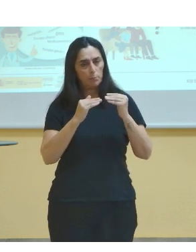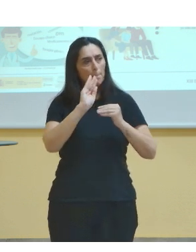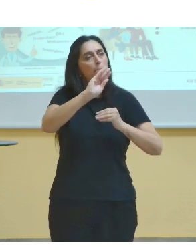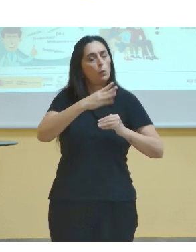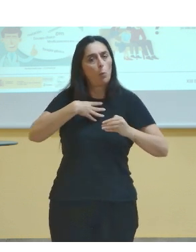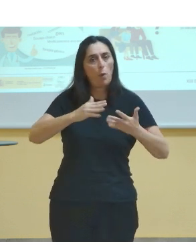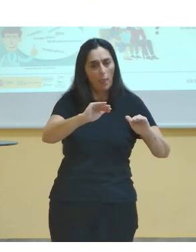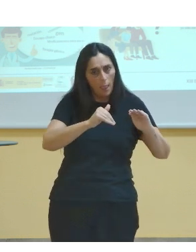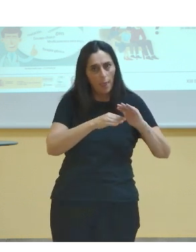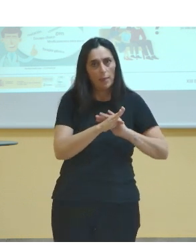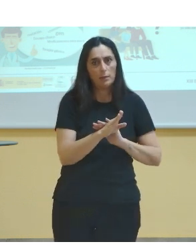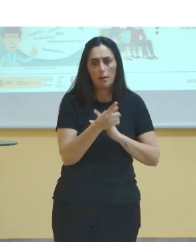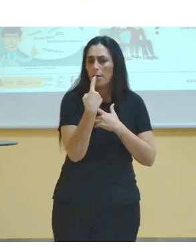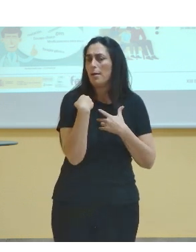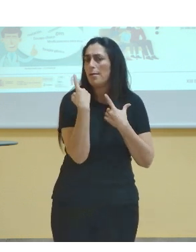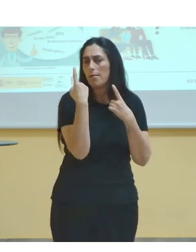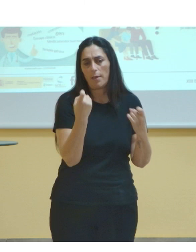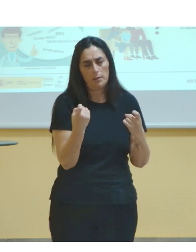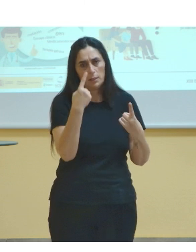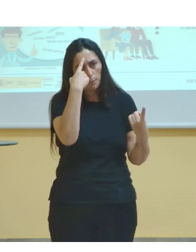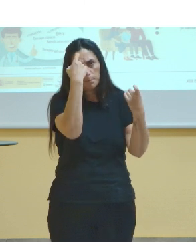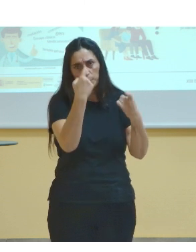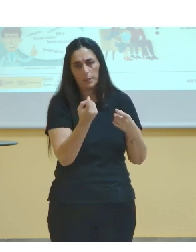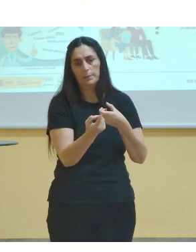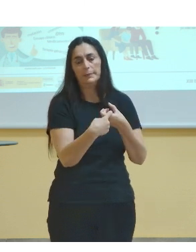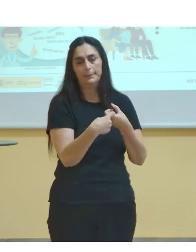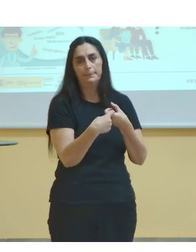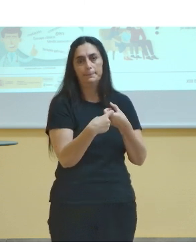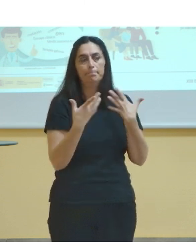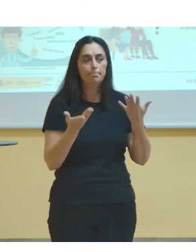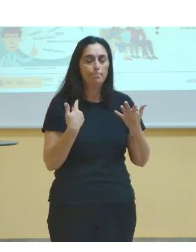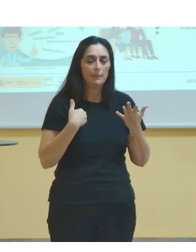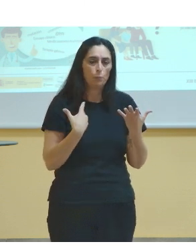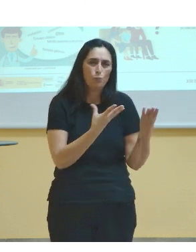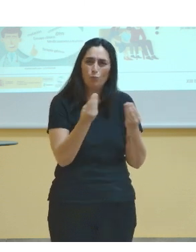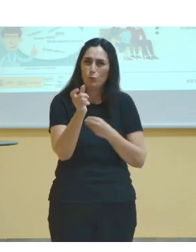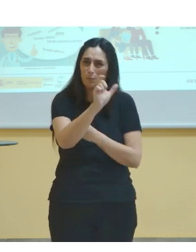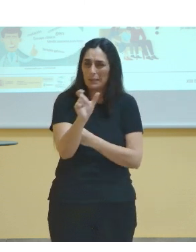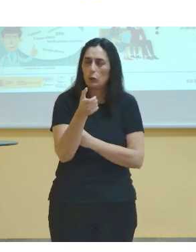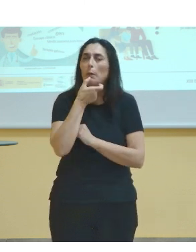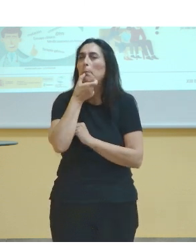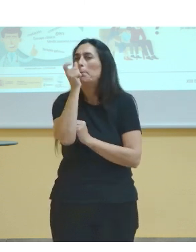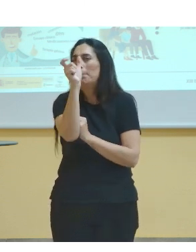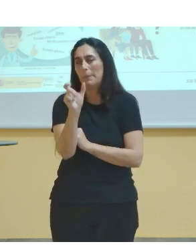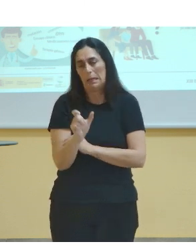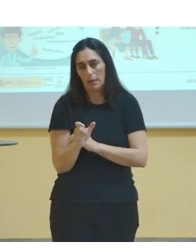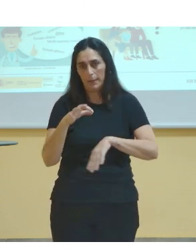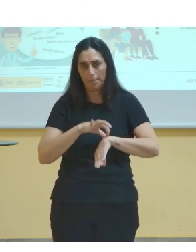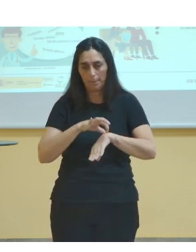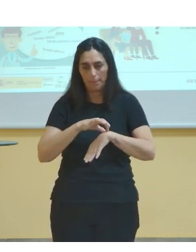preguntar, y eso necesitamos que ese sea un paciente experto. Hay una enorme cantidad de terminología